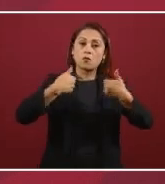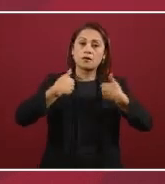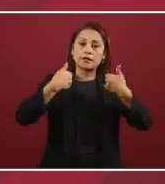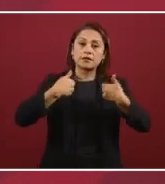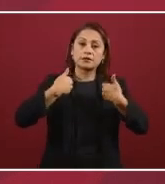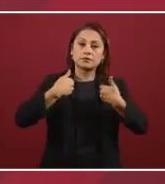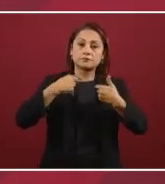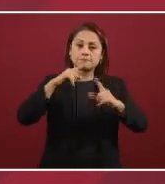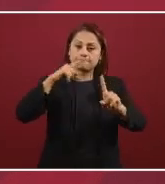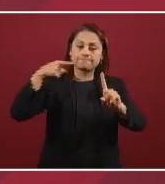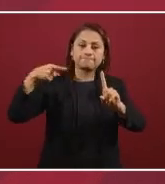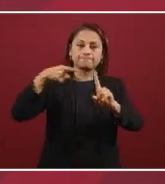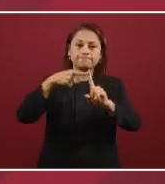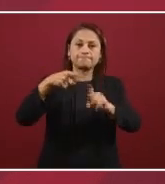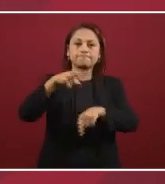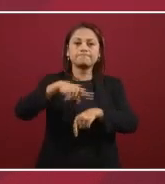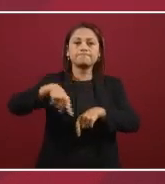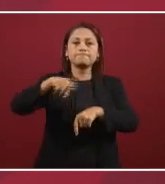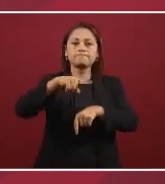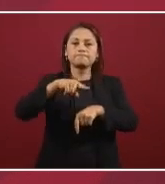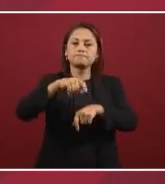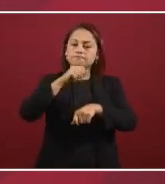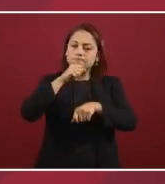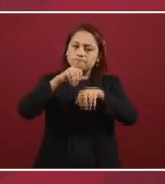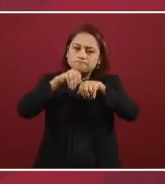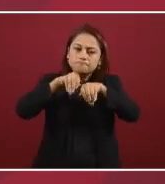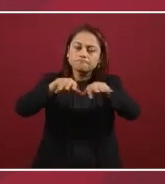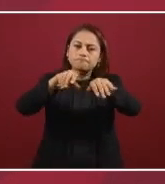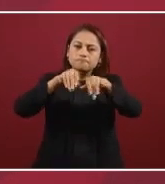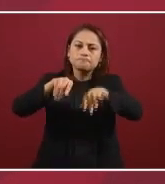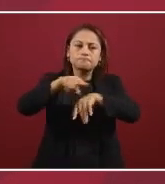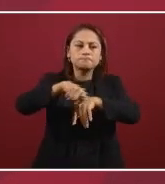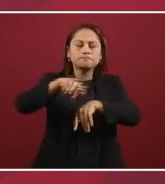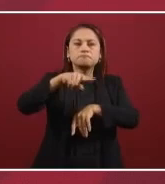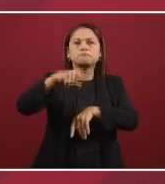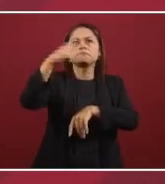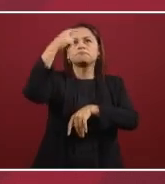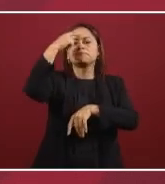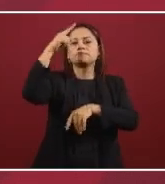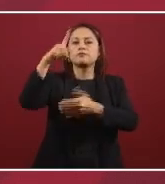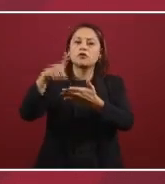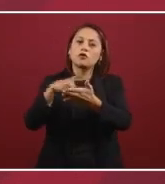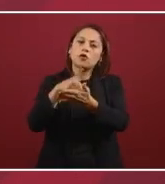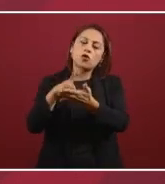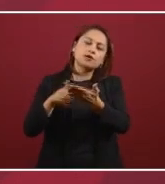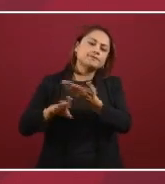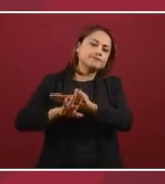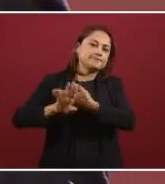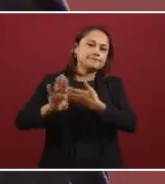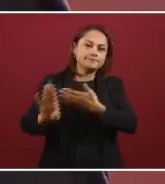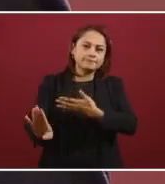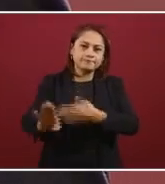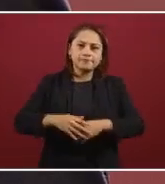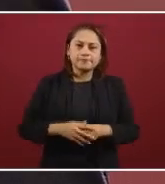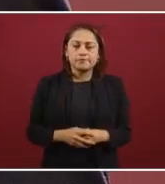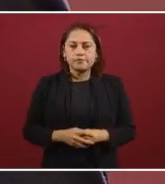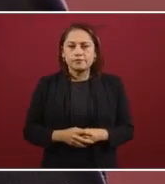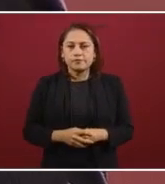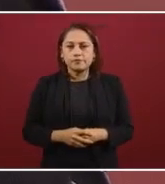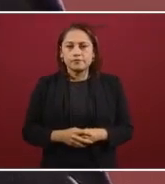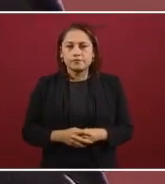y evitar el consumo de drogas por el daño